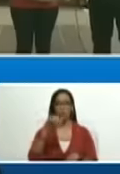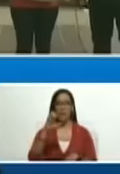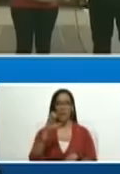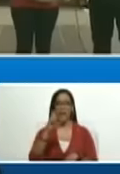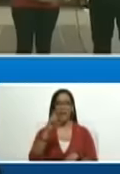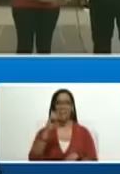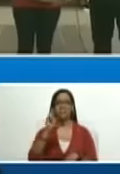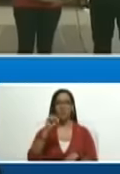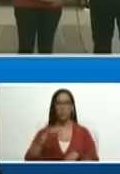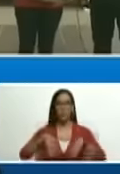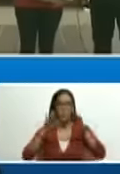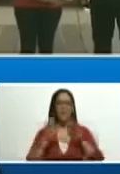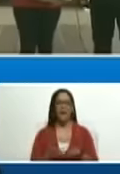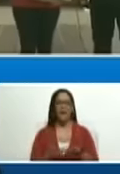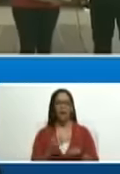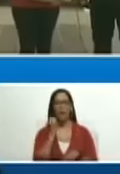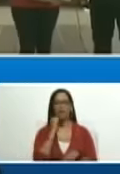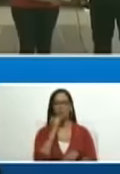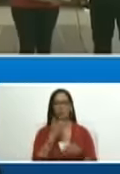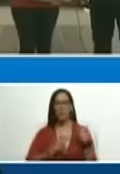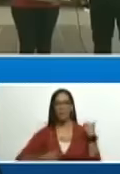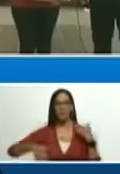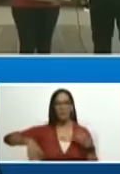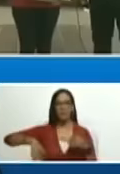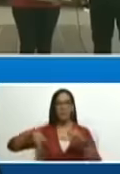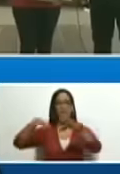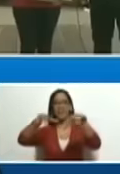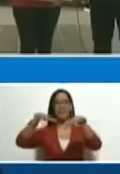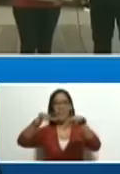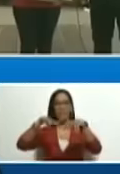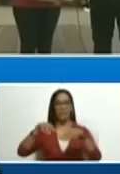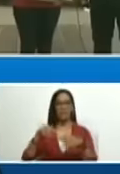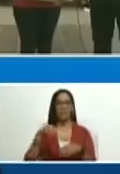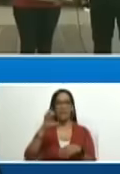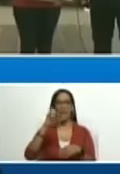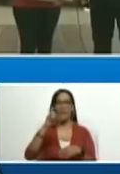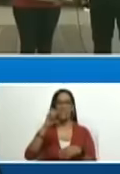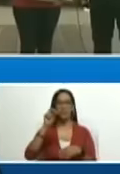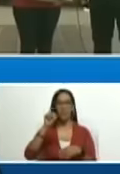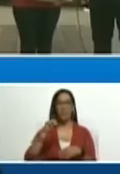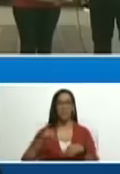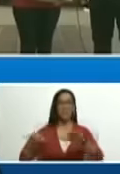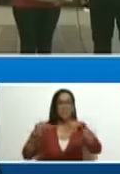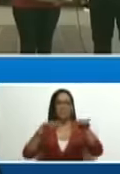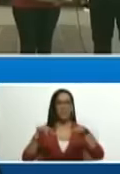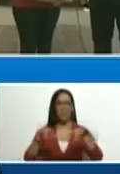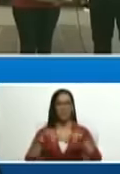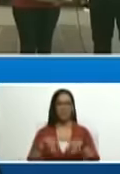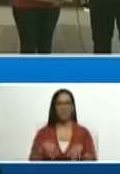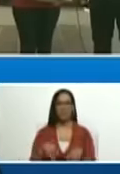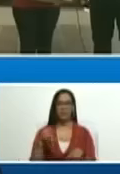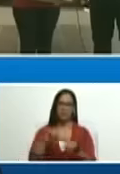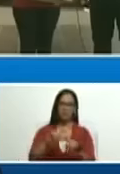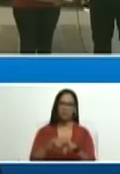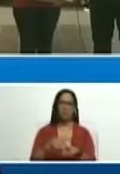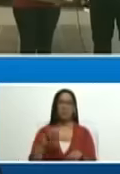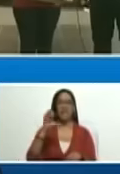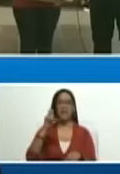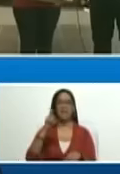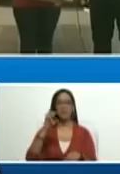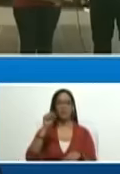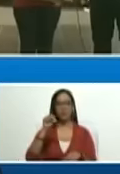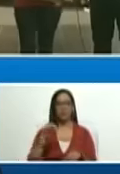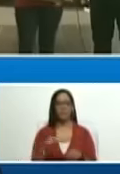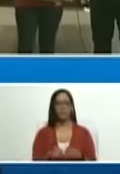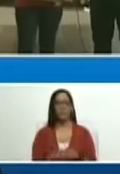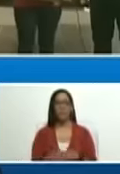parar los abusos del presidente de Guyana, títere de la ExxonMobil, títere provocador de la ExxonMobil,